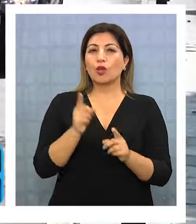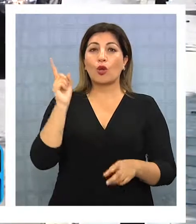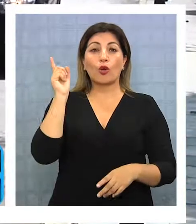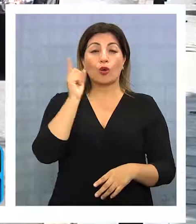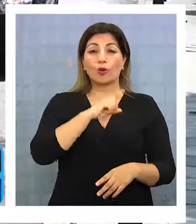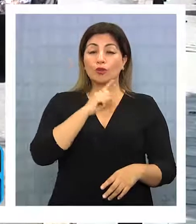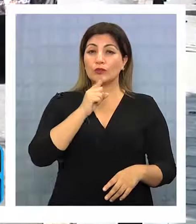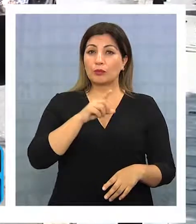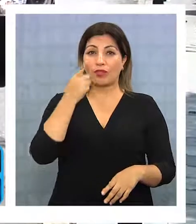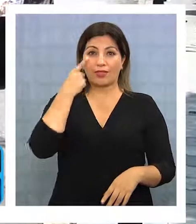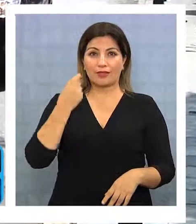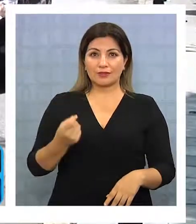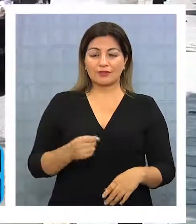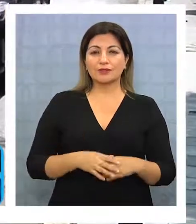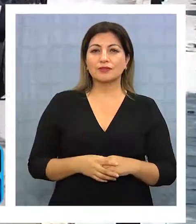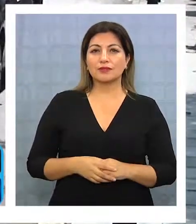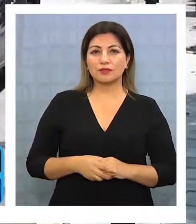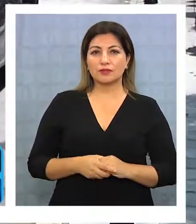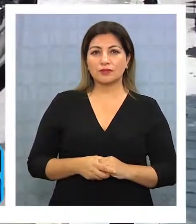últimos días.